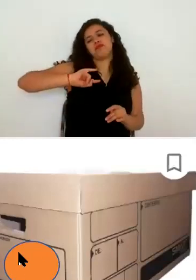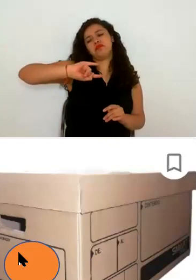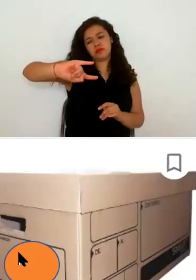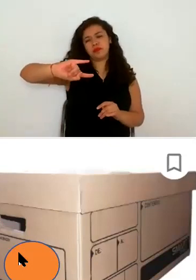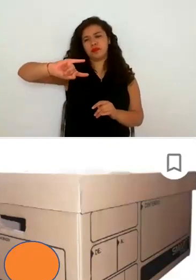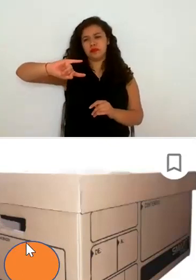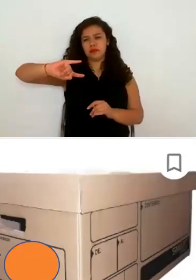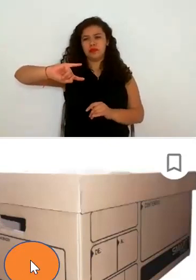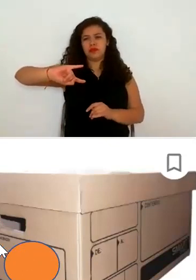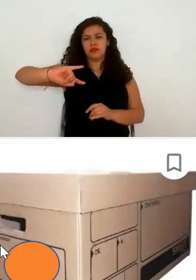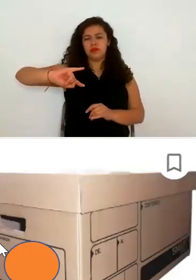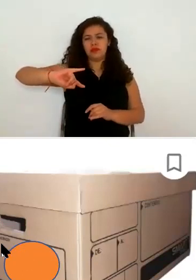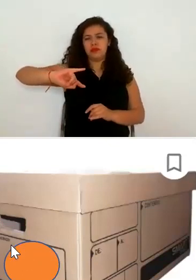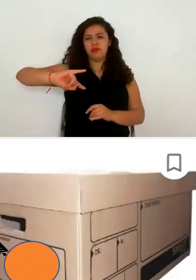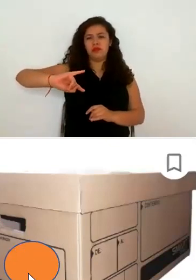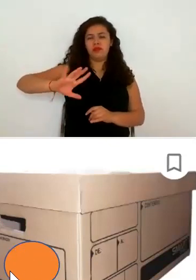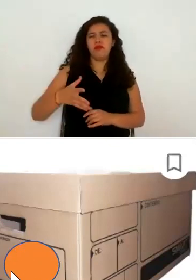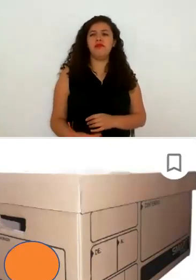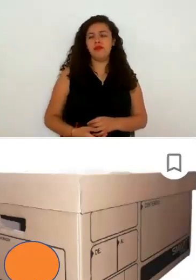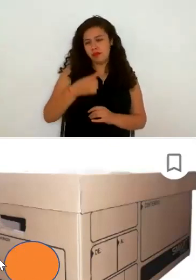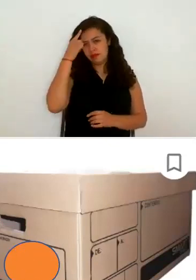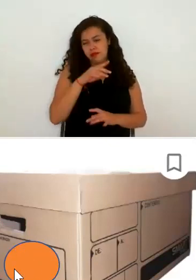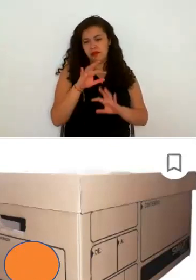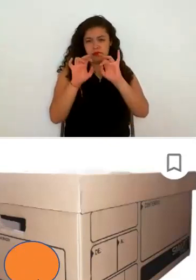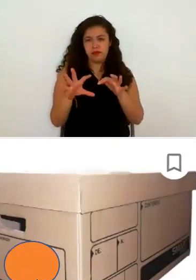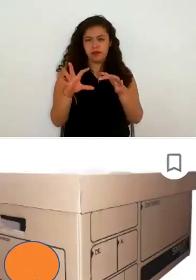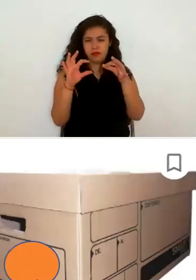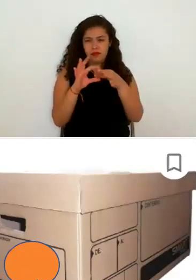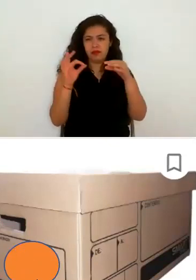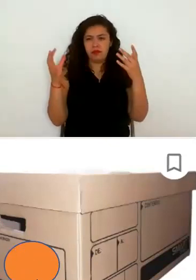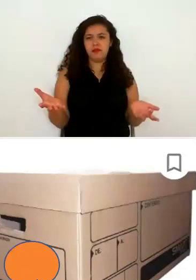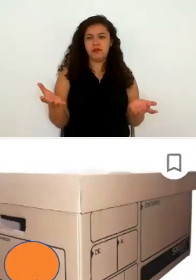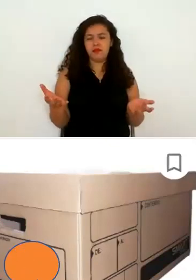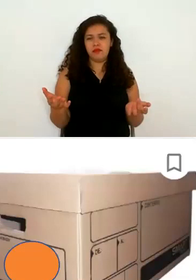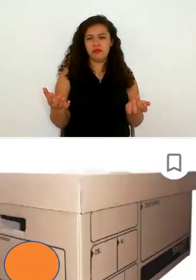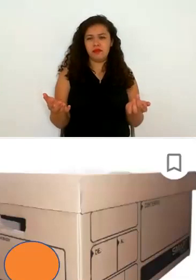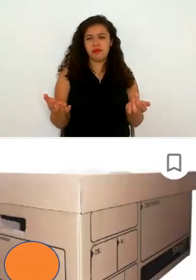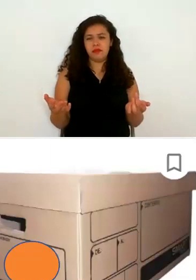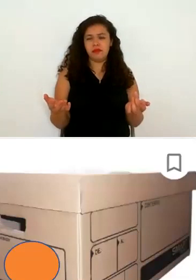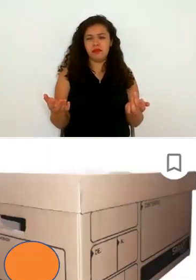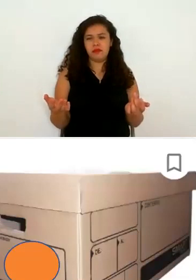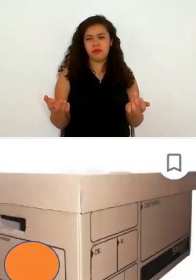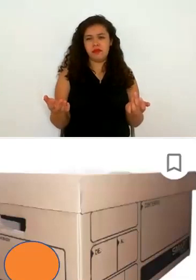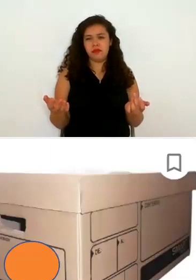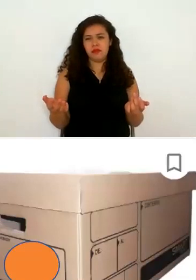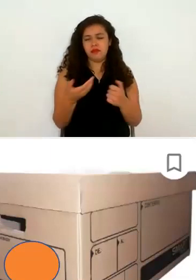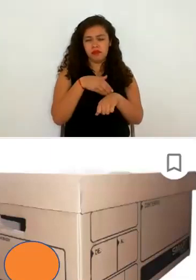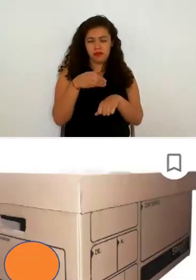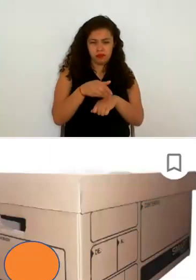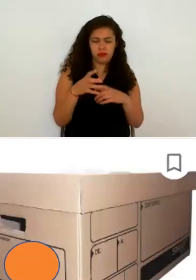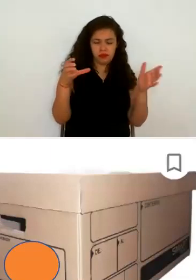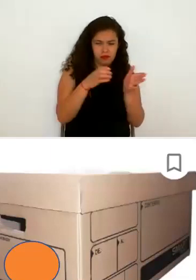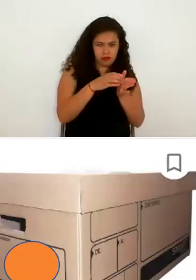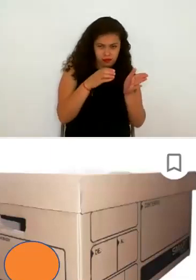está plasmada, donde aquí en el campo de descripción puede colocar el contenido de la caja, el número de